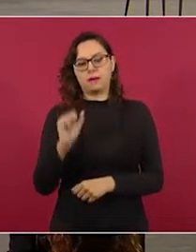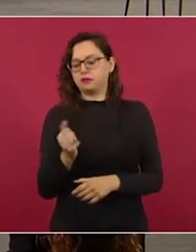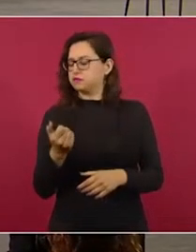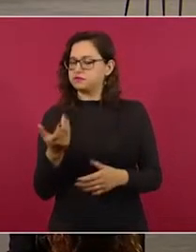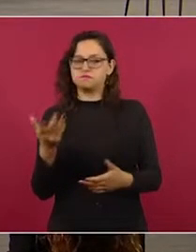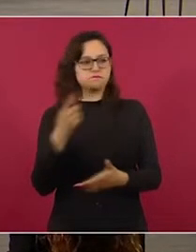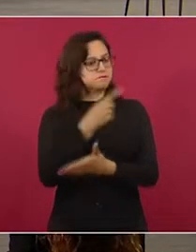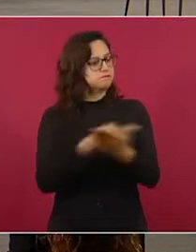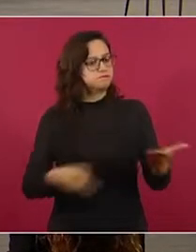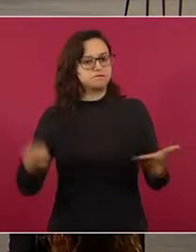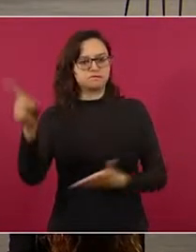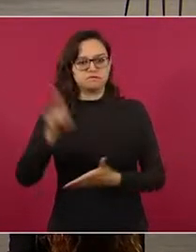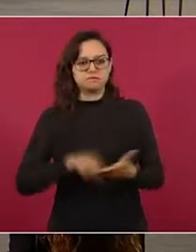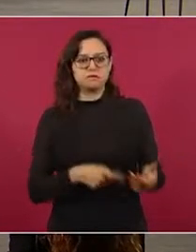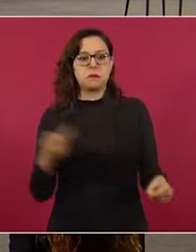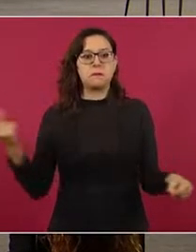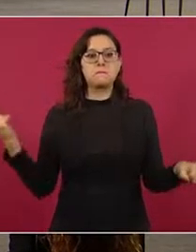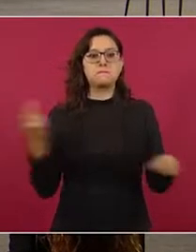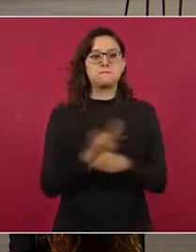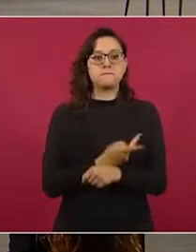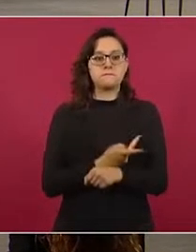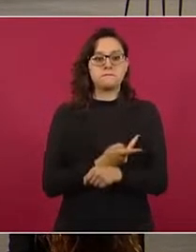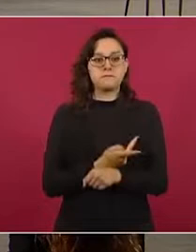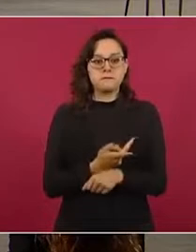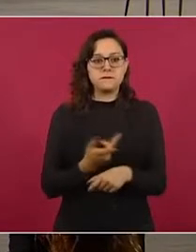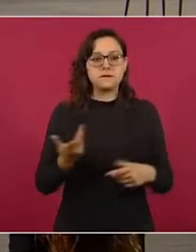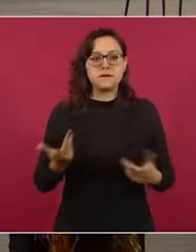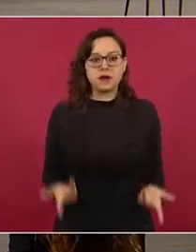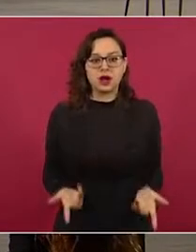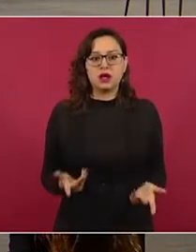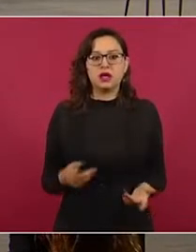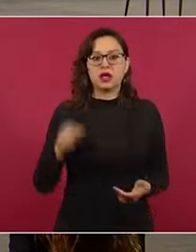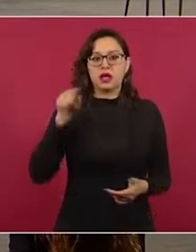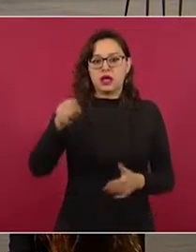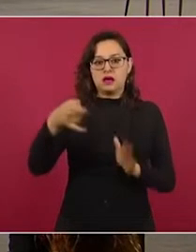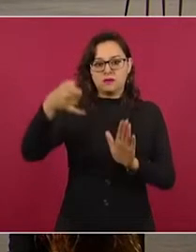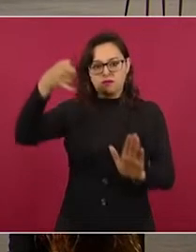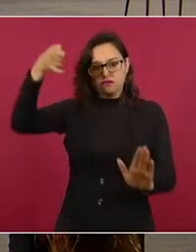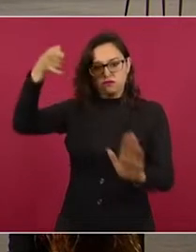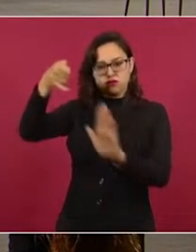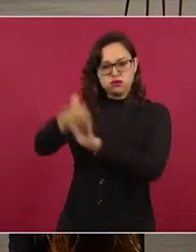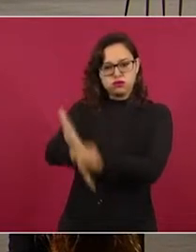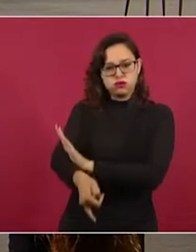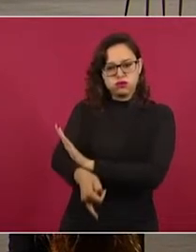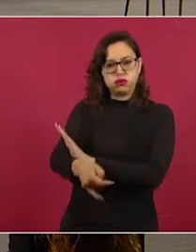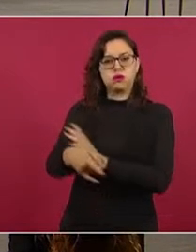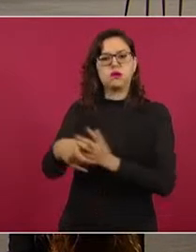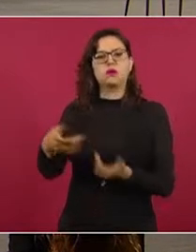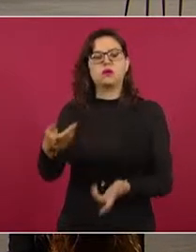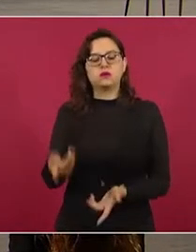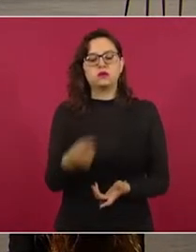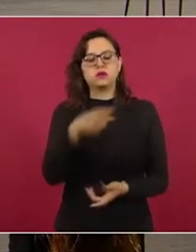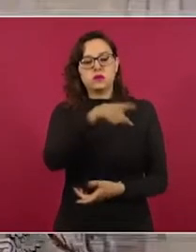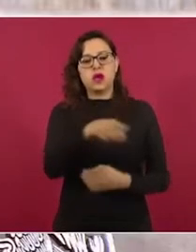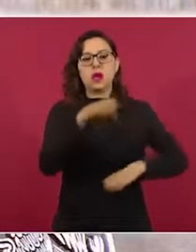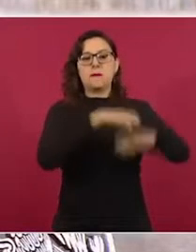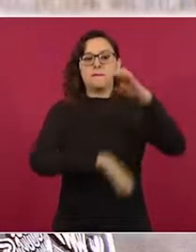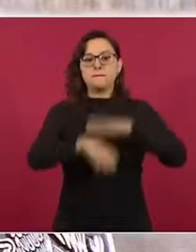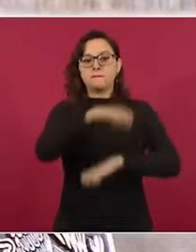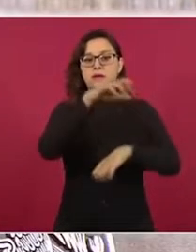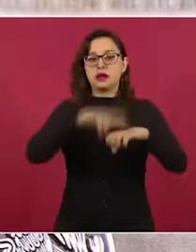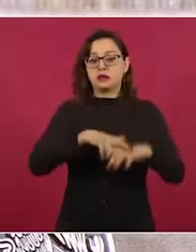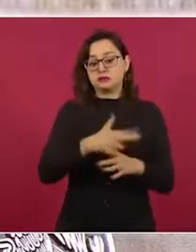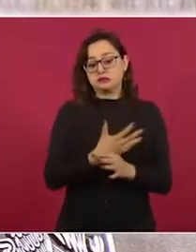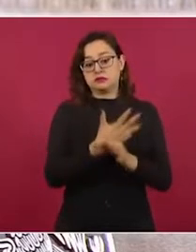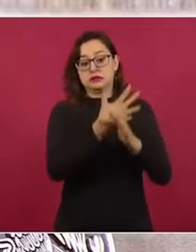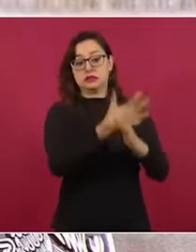del sitio Xibalbá, que significa el inframundo maya. Así lo presenta la empresa: Xibalbá,